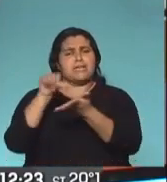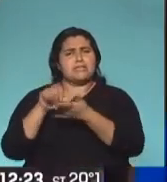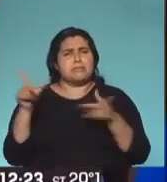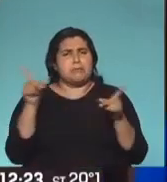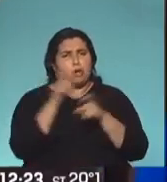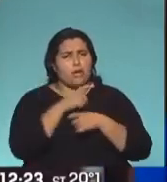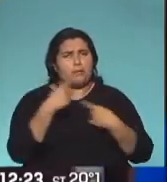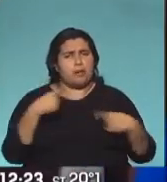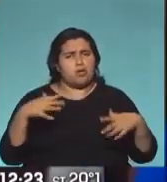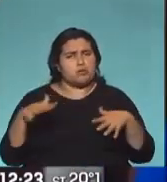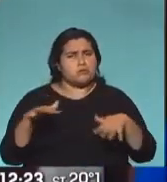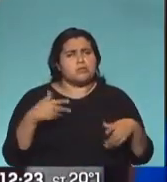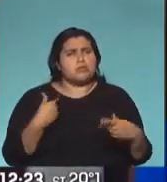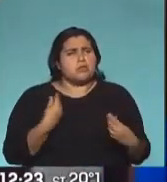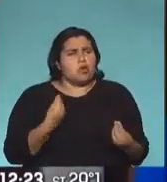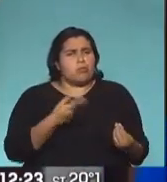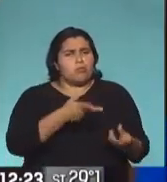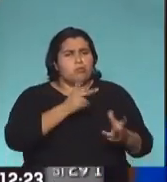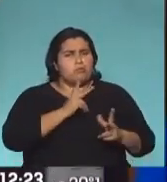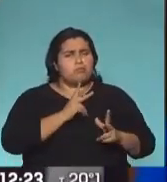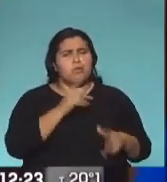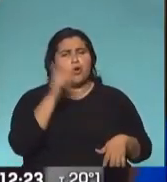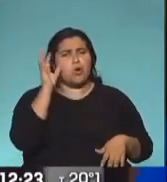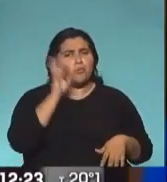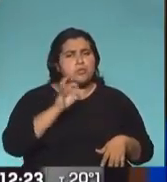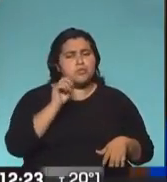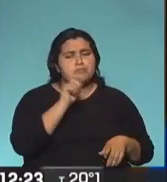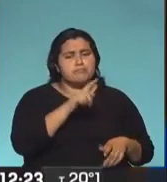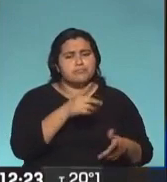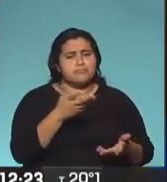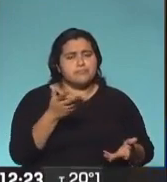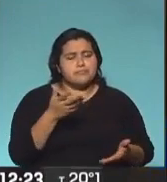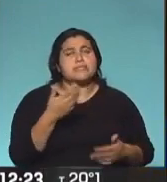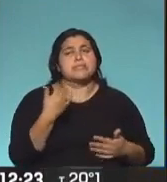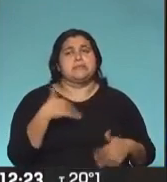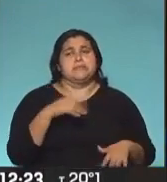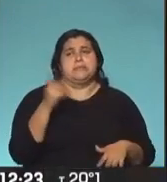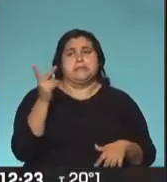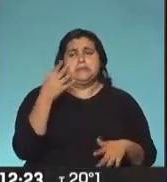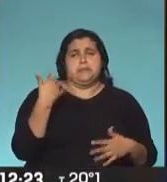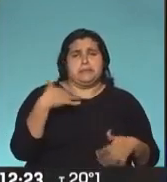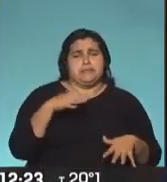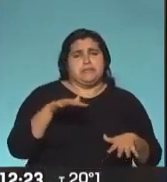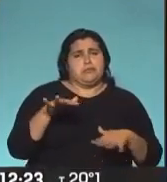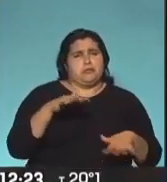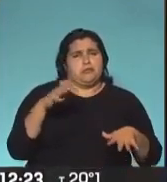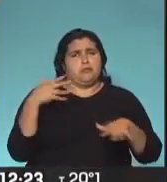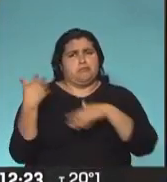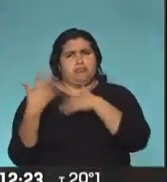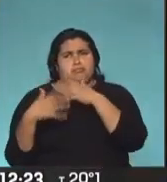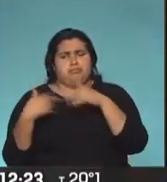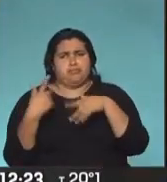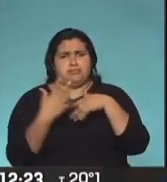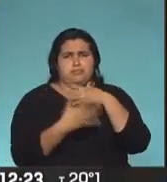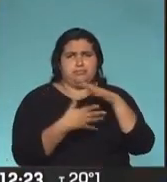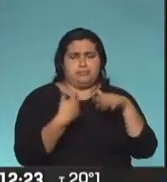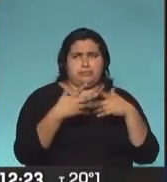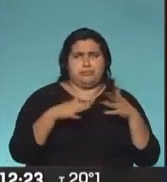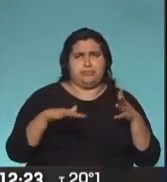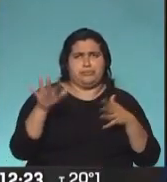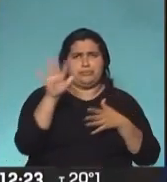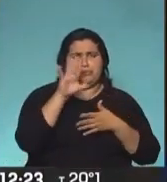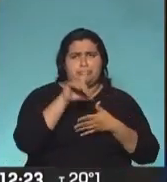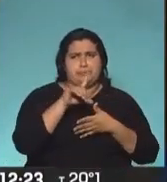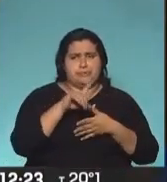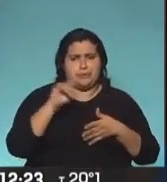es gravísima es la situación más grave con mayores grado de convulsión y conflictividad en la región en las últimas